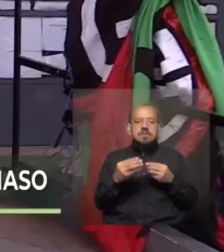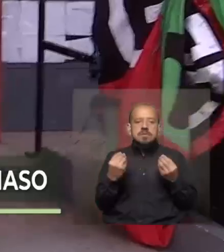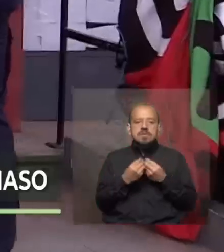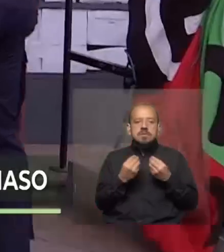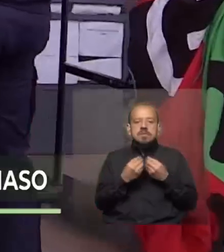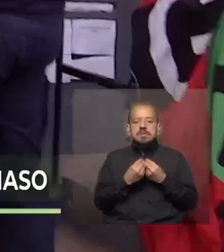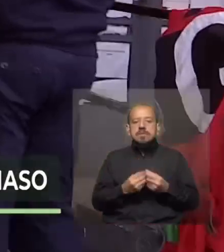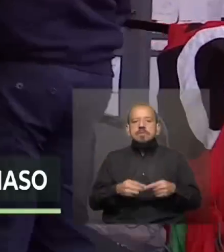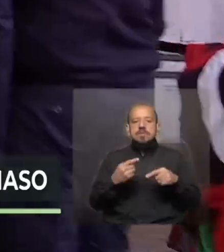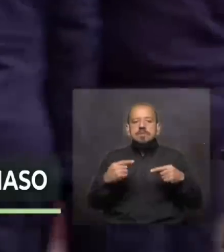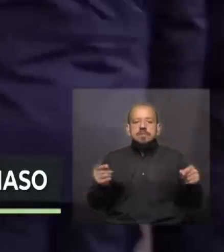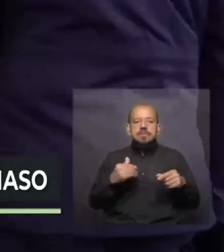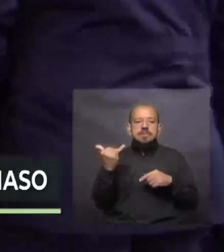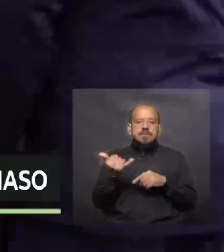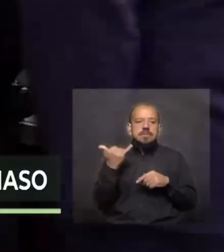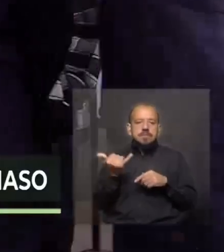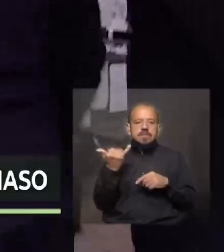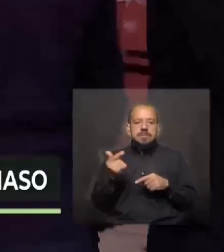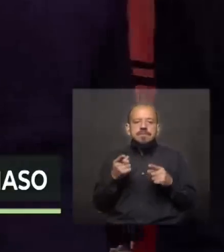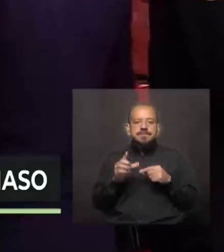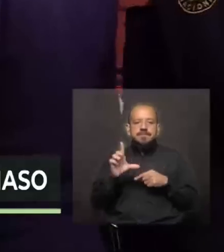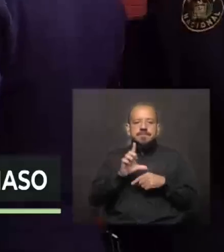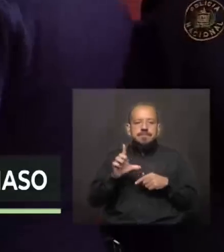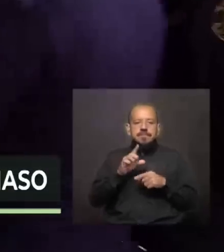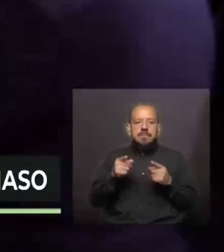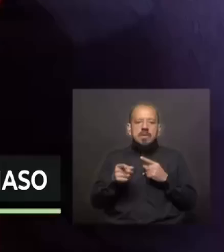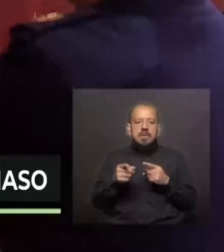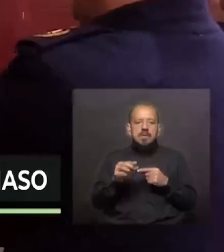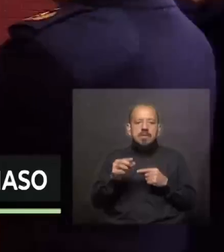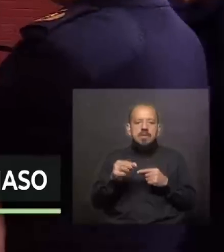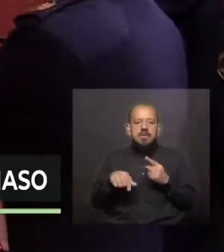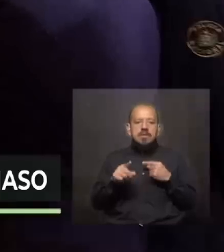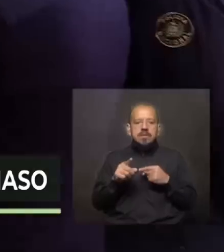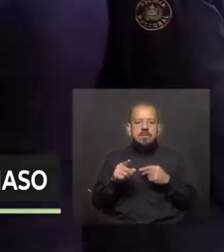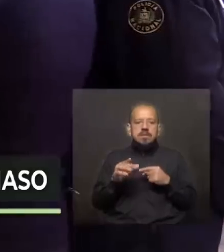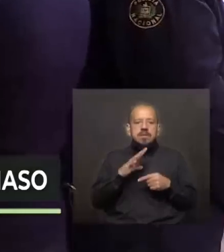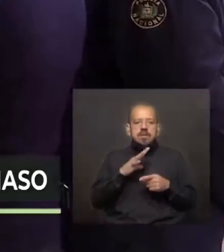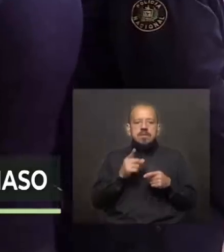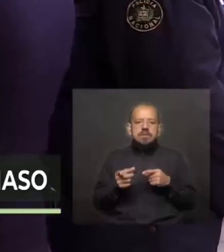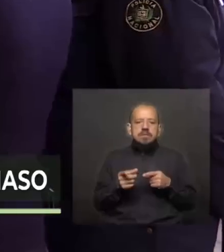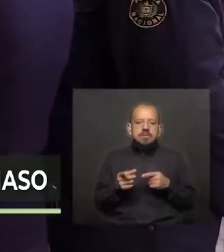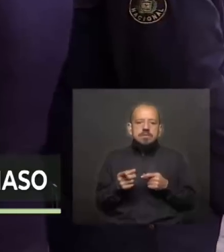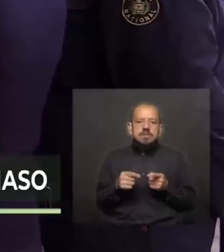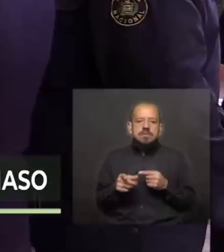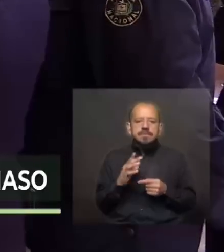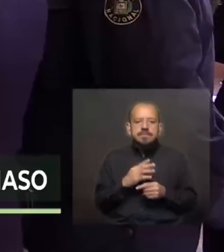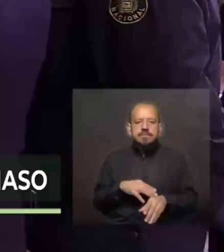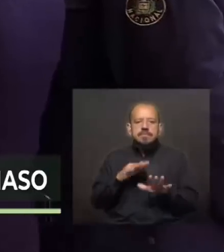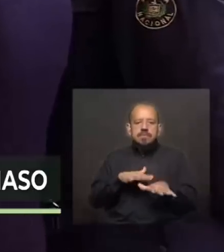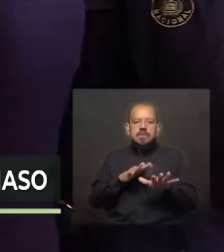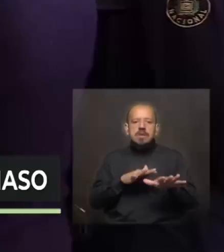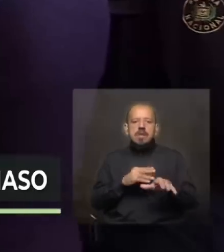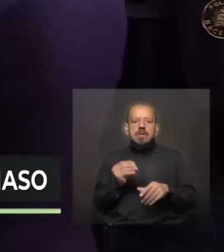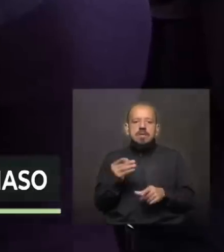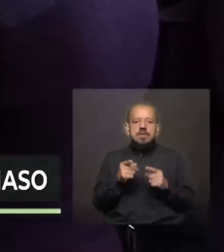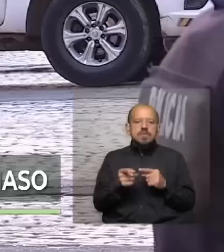otras reivindicaciones que vienen desde hace tiempo en diversos liceos de secundaria este son las que se suman a la marcha que es de